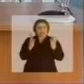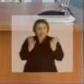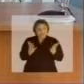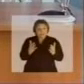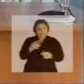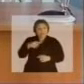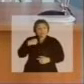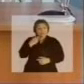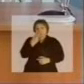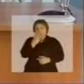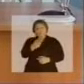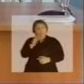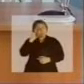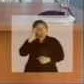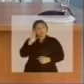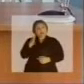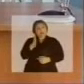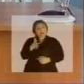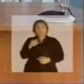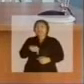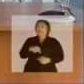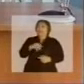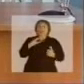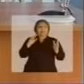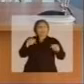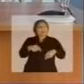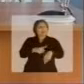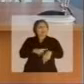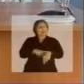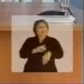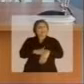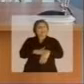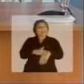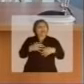Y que parecería Que en este tiempo Tan especial